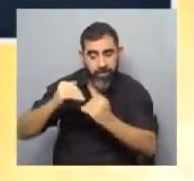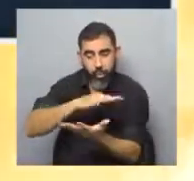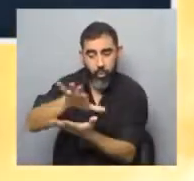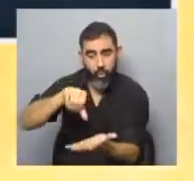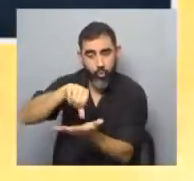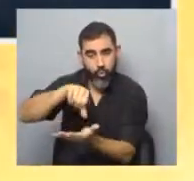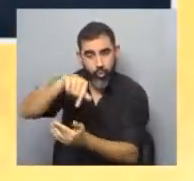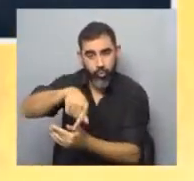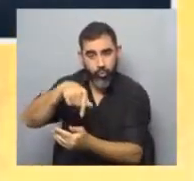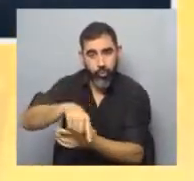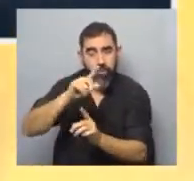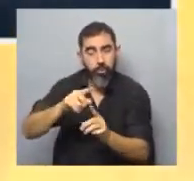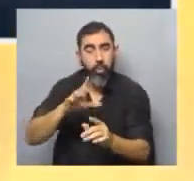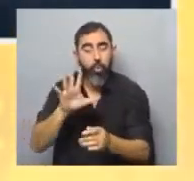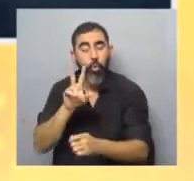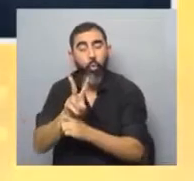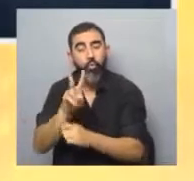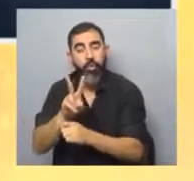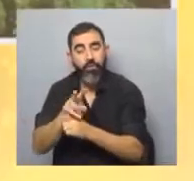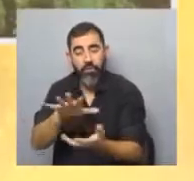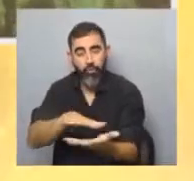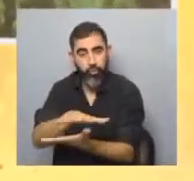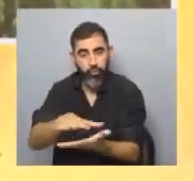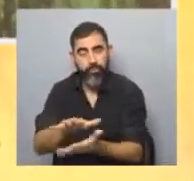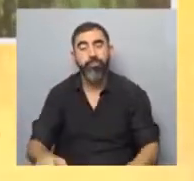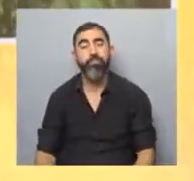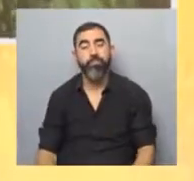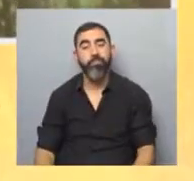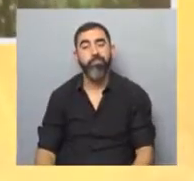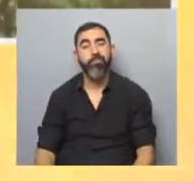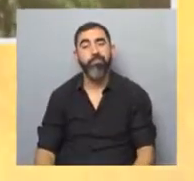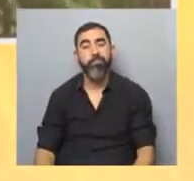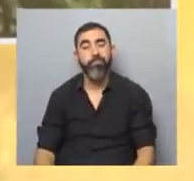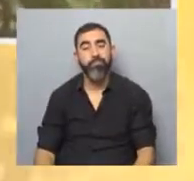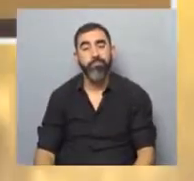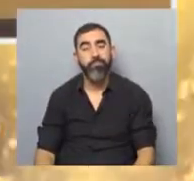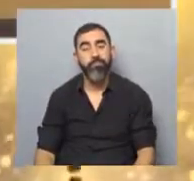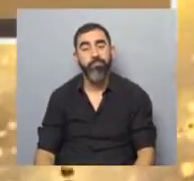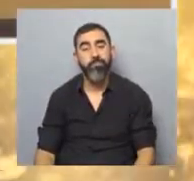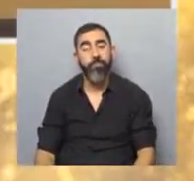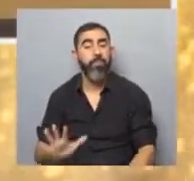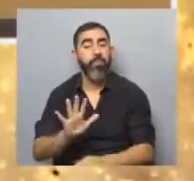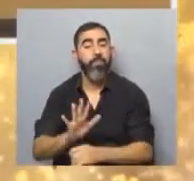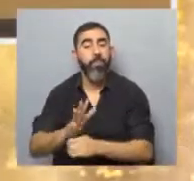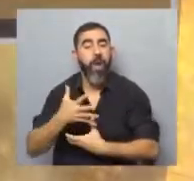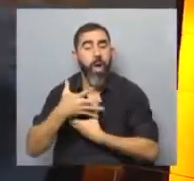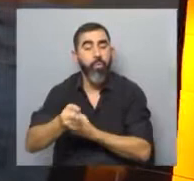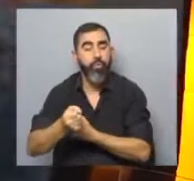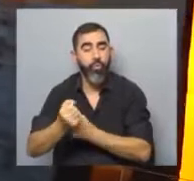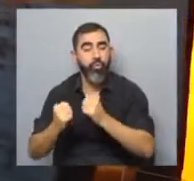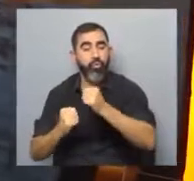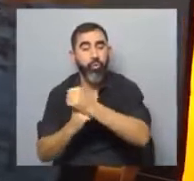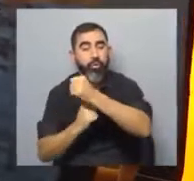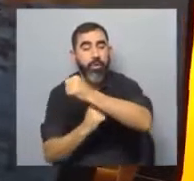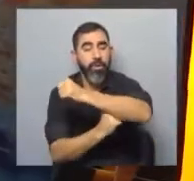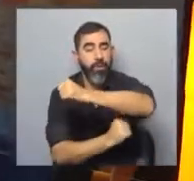y también hacer conservación de ese patrimonio. Y termina siendo una palanca de un desarrollo sostenible,